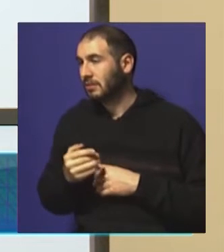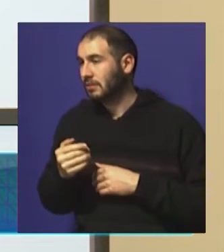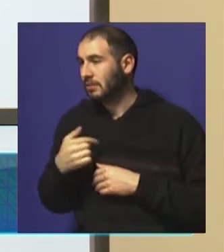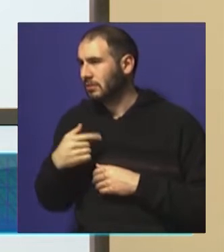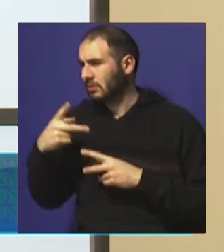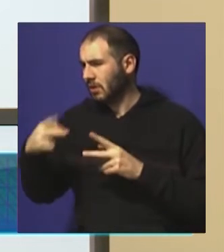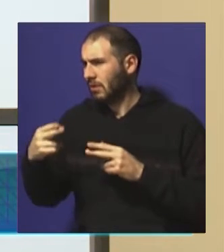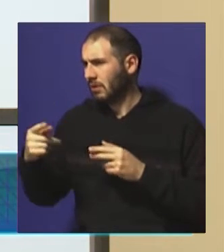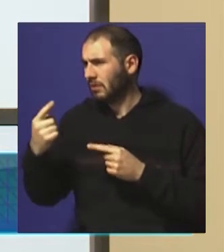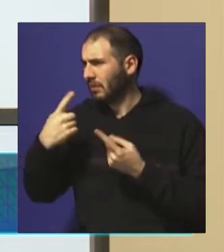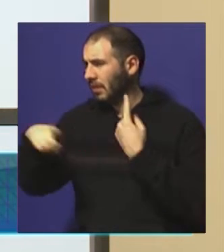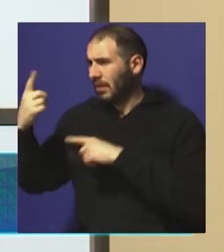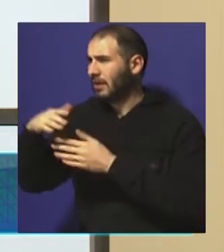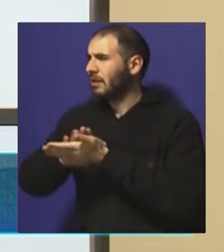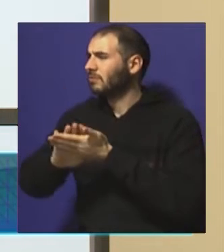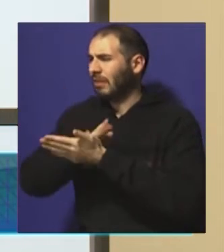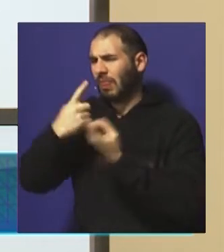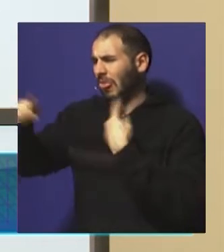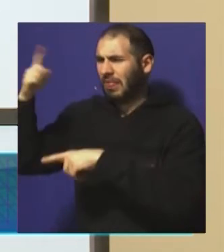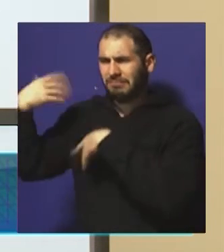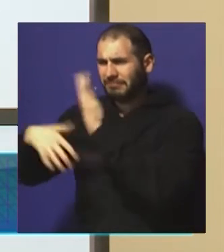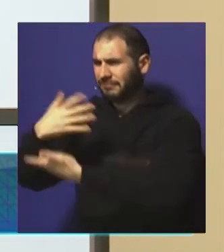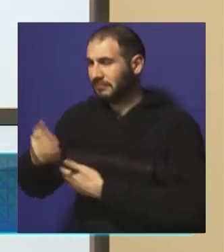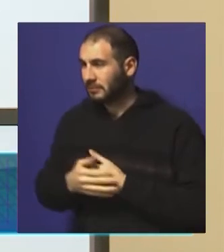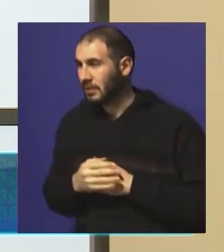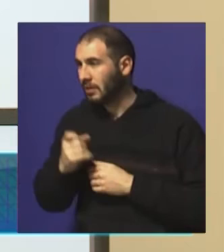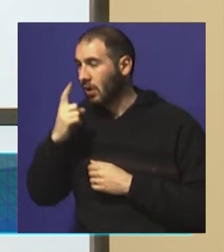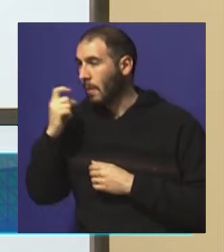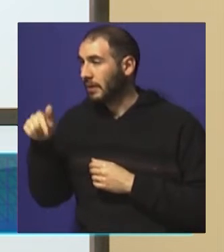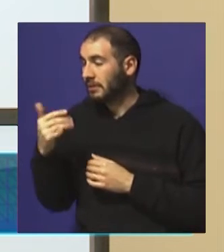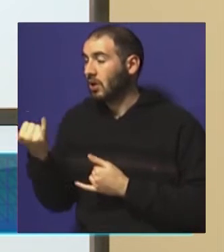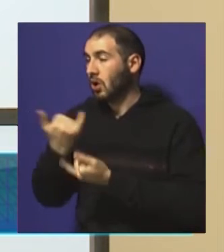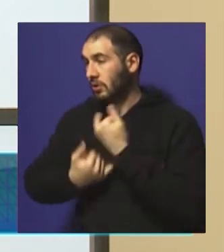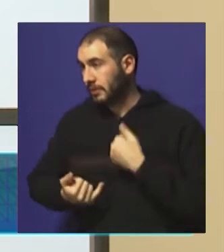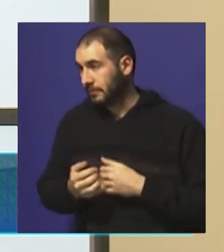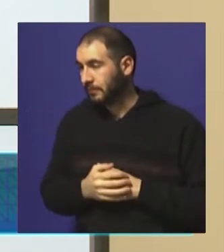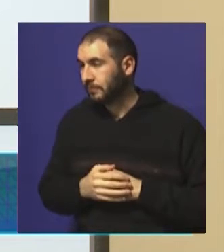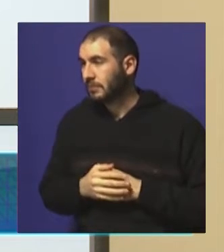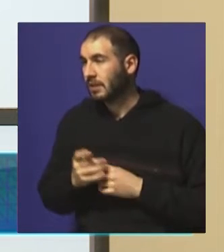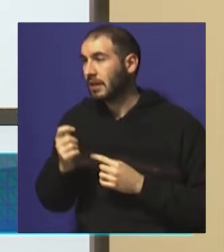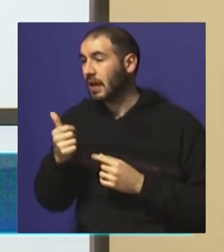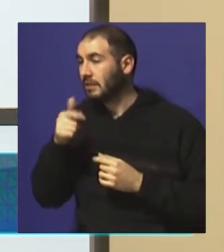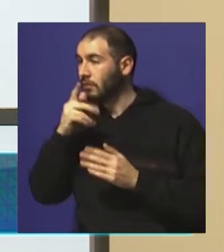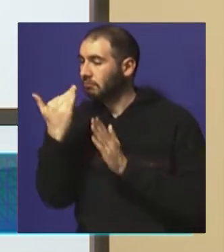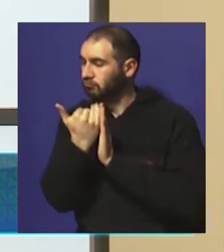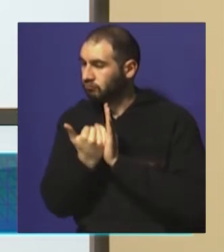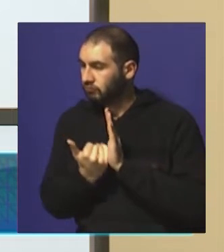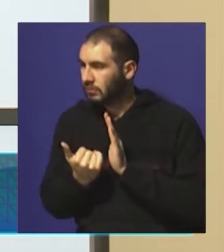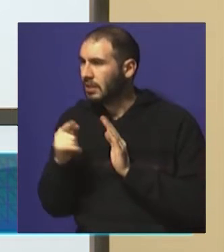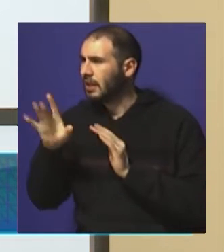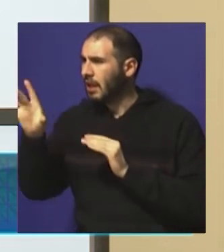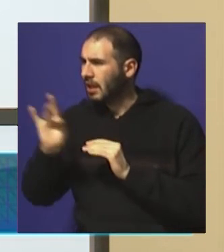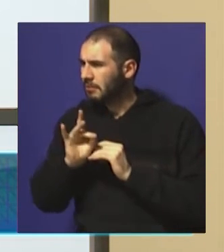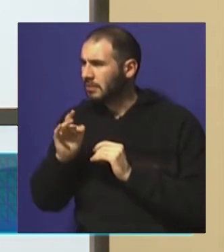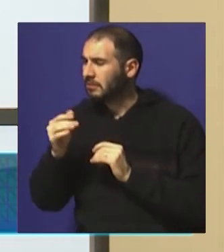cortante, dispersando la respuesta, y se llegó a decir, hasta de manera protocolar, que había sido una invitación